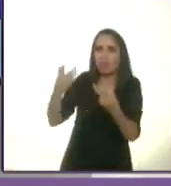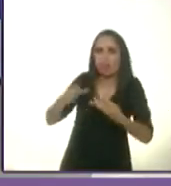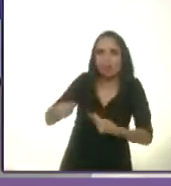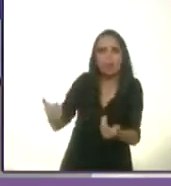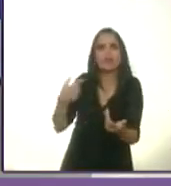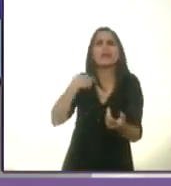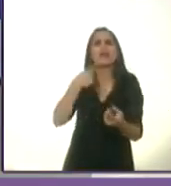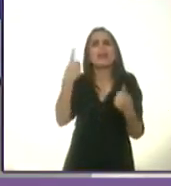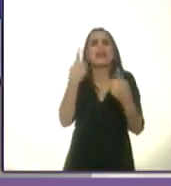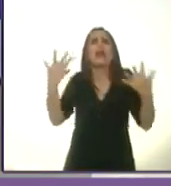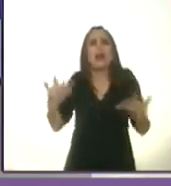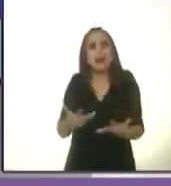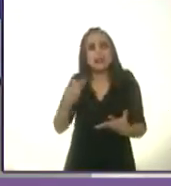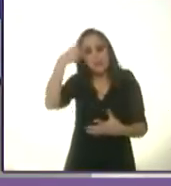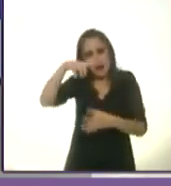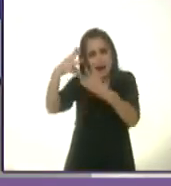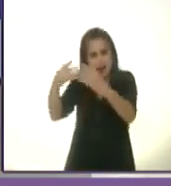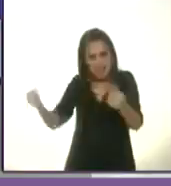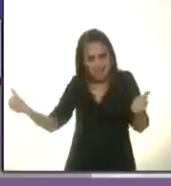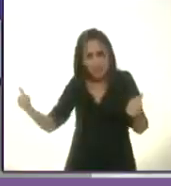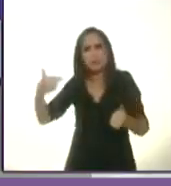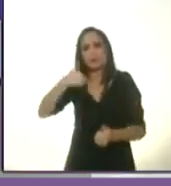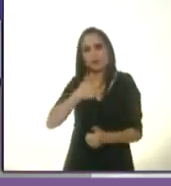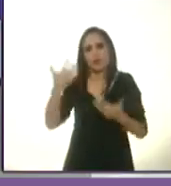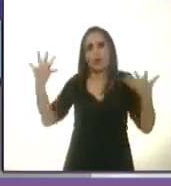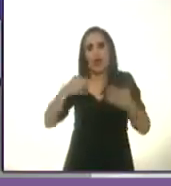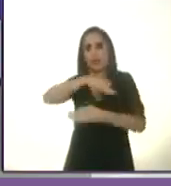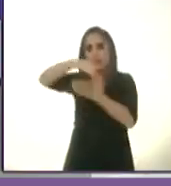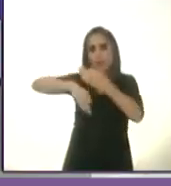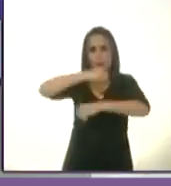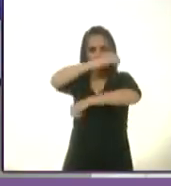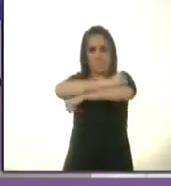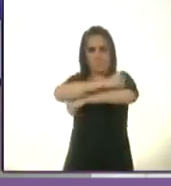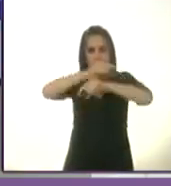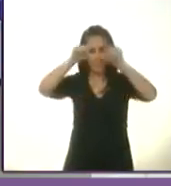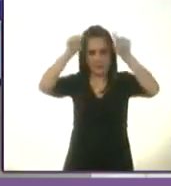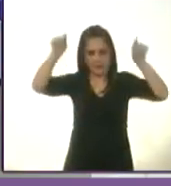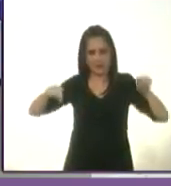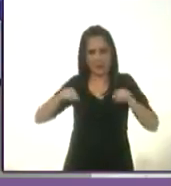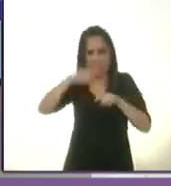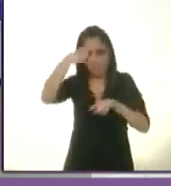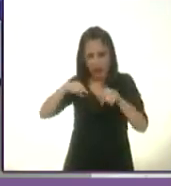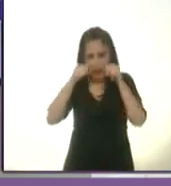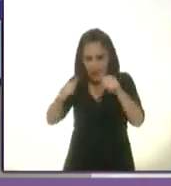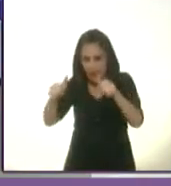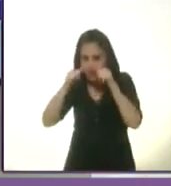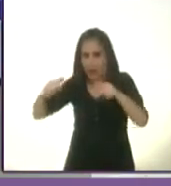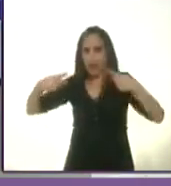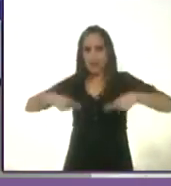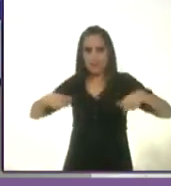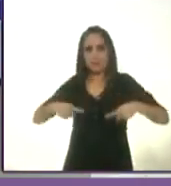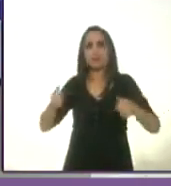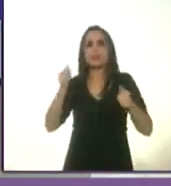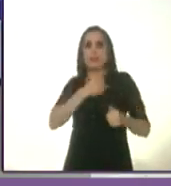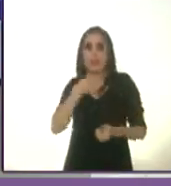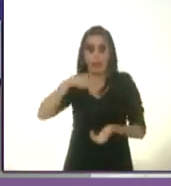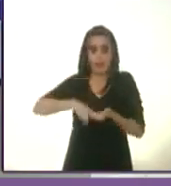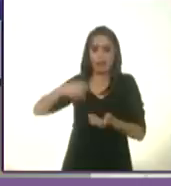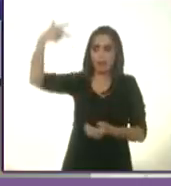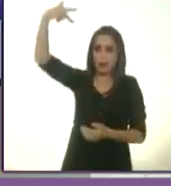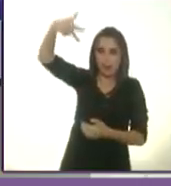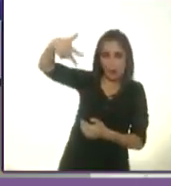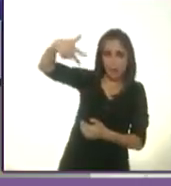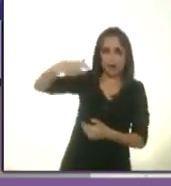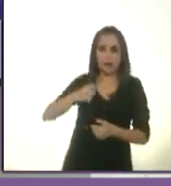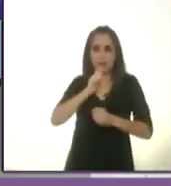para resolver este tema voy a equipar todas las ventanillas de atención al público con cámaras y micrófonos para que pueda